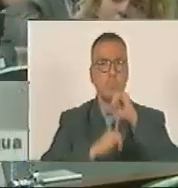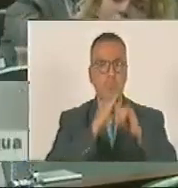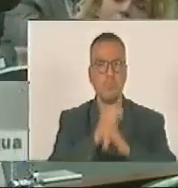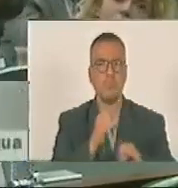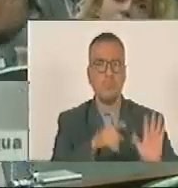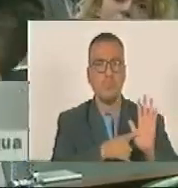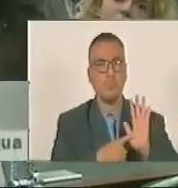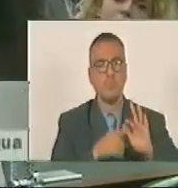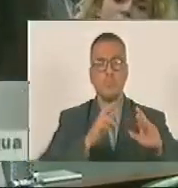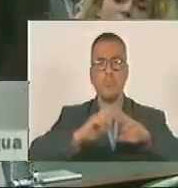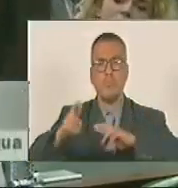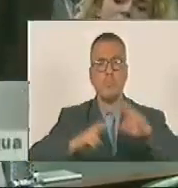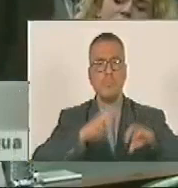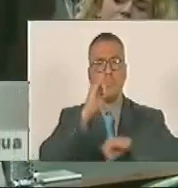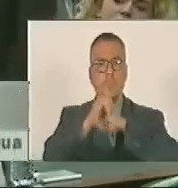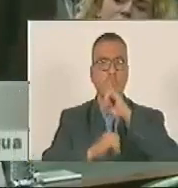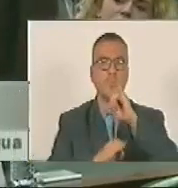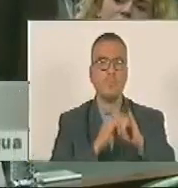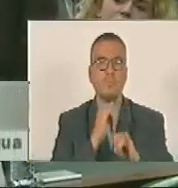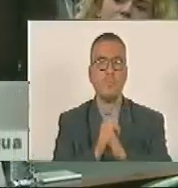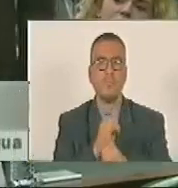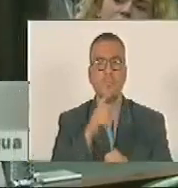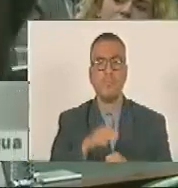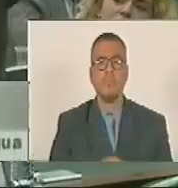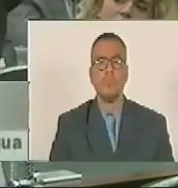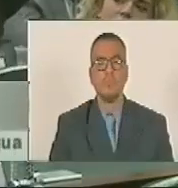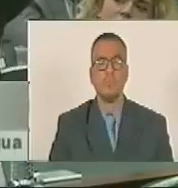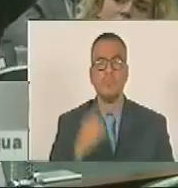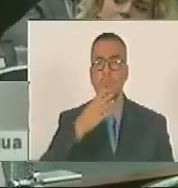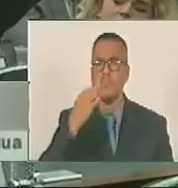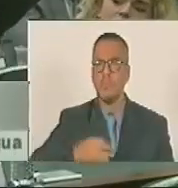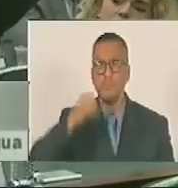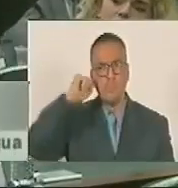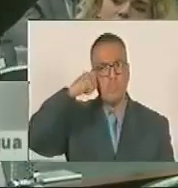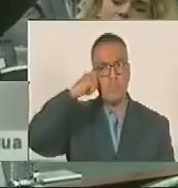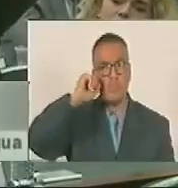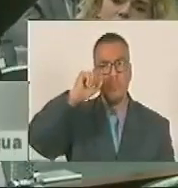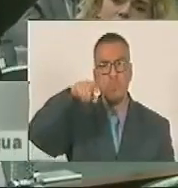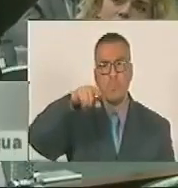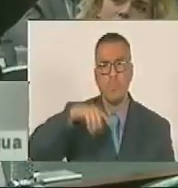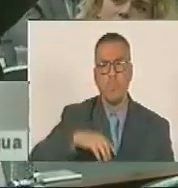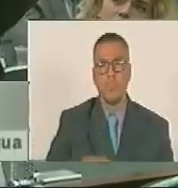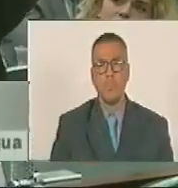presente en estas relaciones internacionales que, si mal no recuerdo, es la